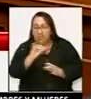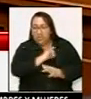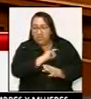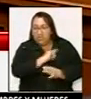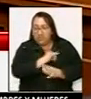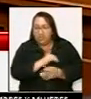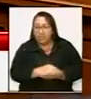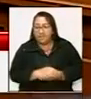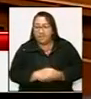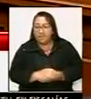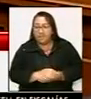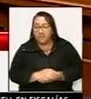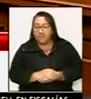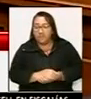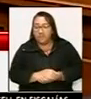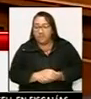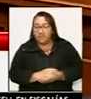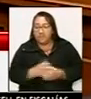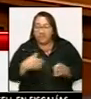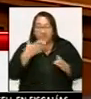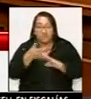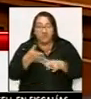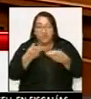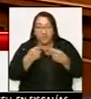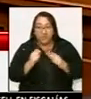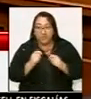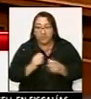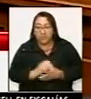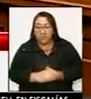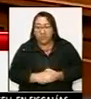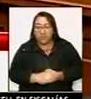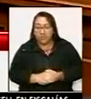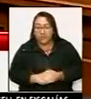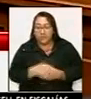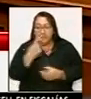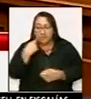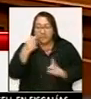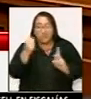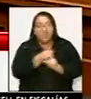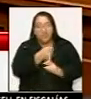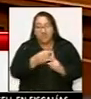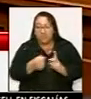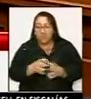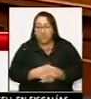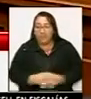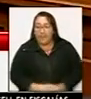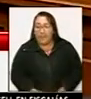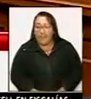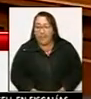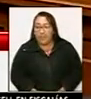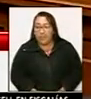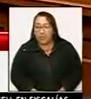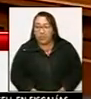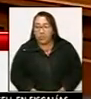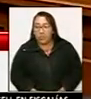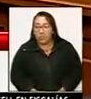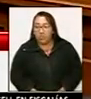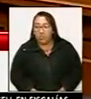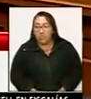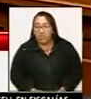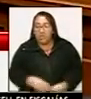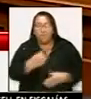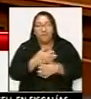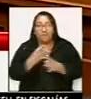institucional, destinados a tratar a los hombres agresores, como una herramienta también